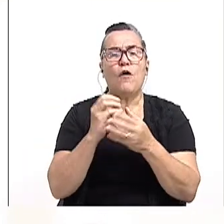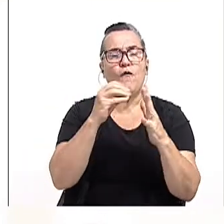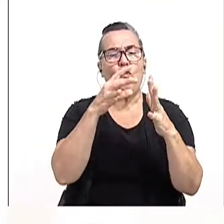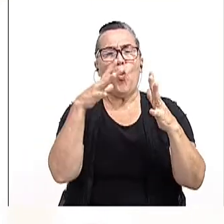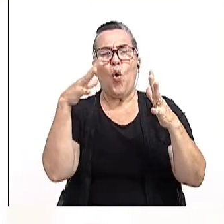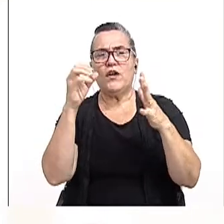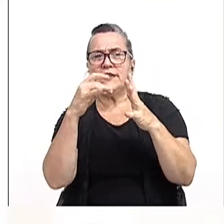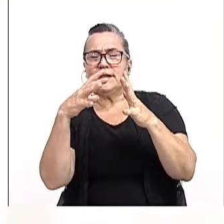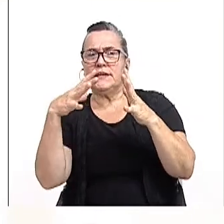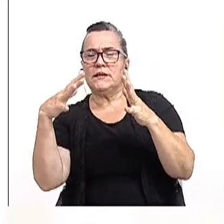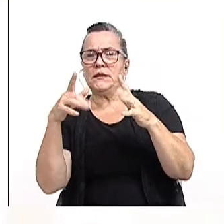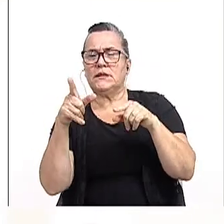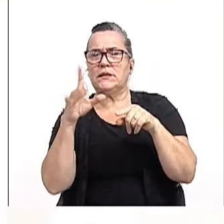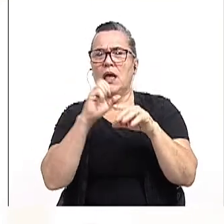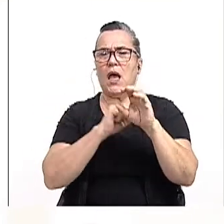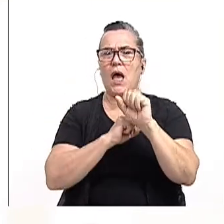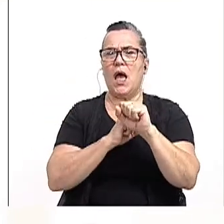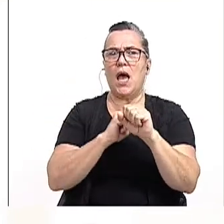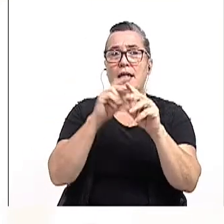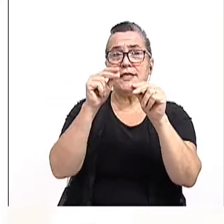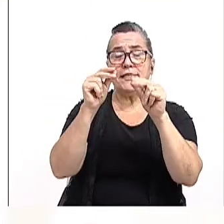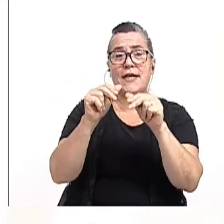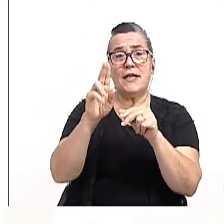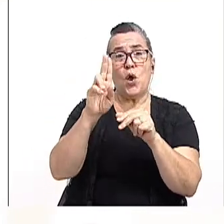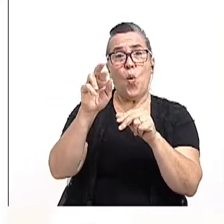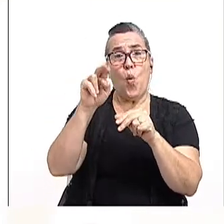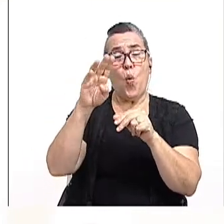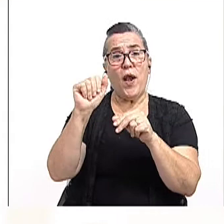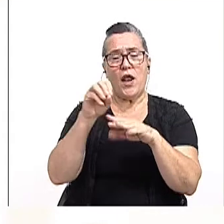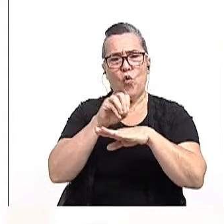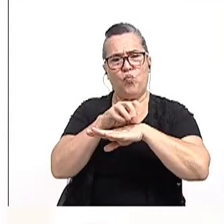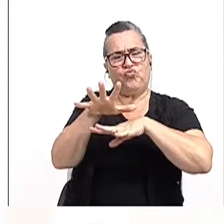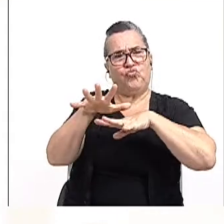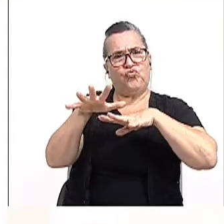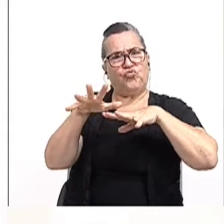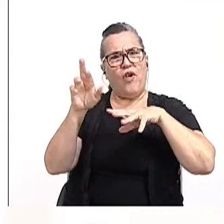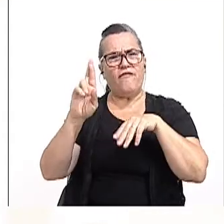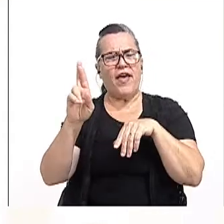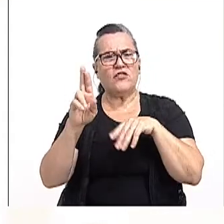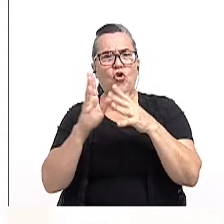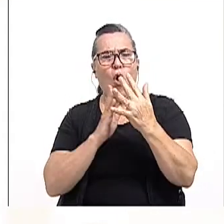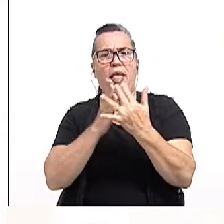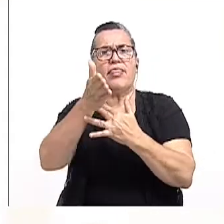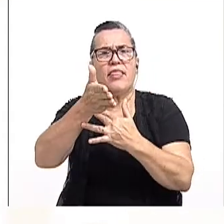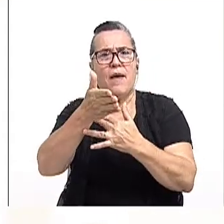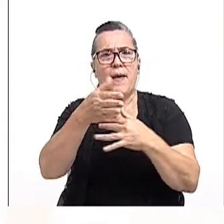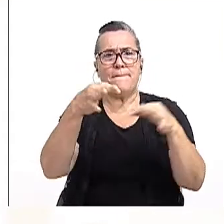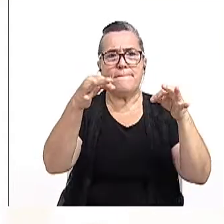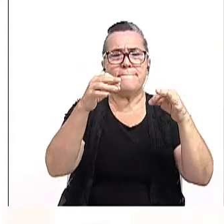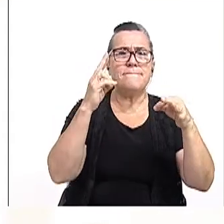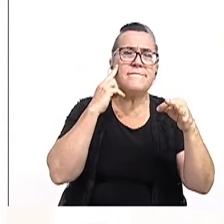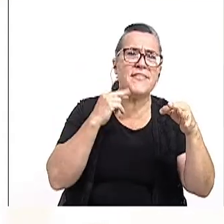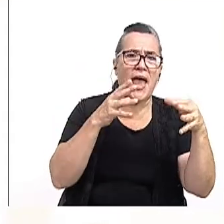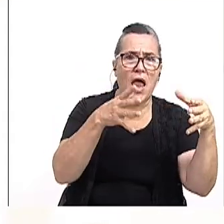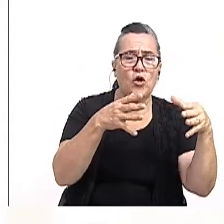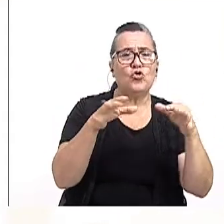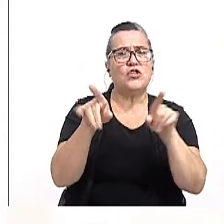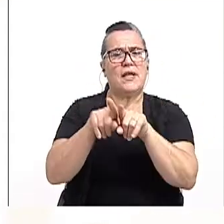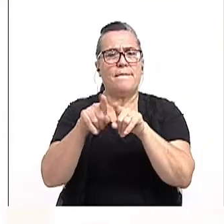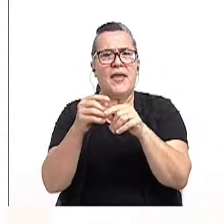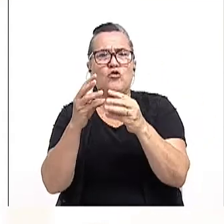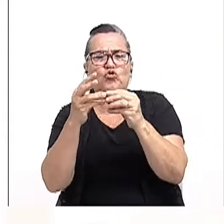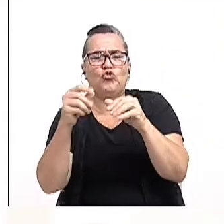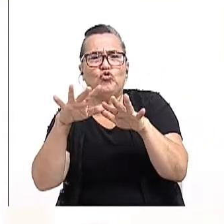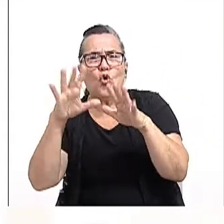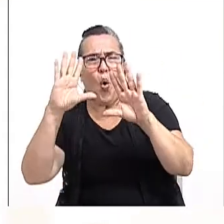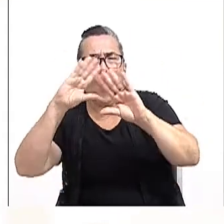fluorescencia, se dio cuenta de que las sales de uranio emitían una radiación que era capaz de atravesar papeles negros y otras sustancias opacas